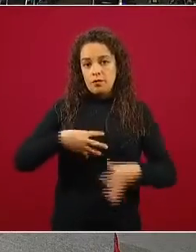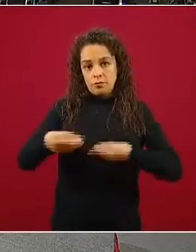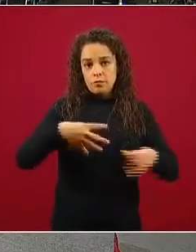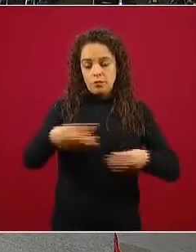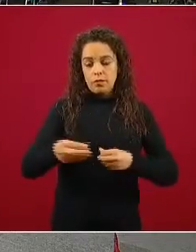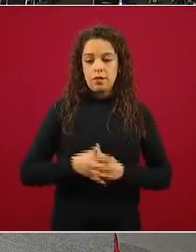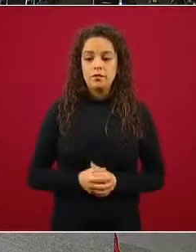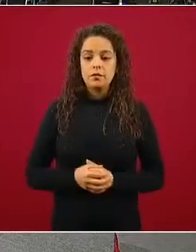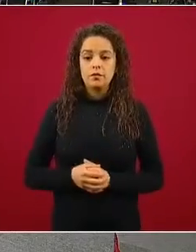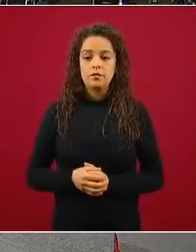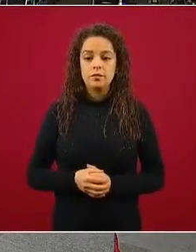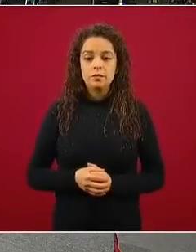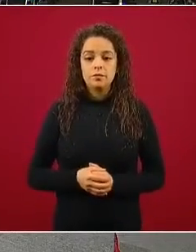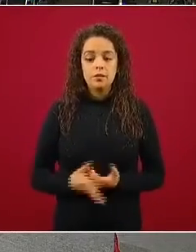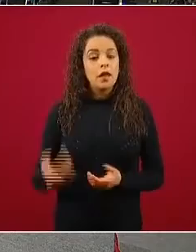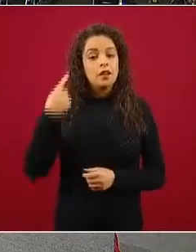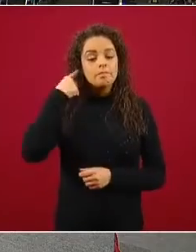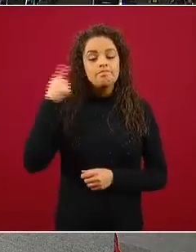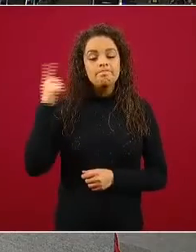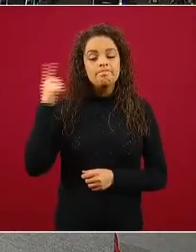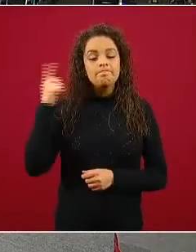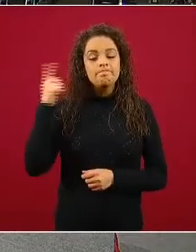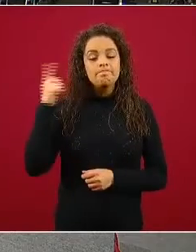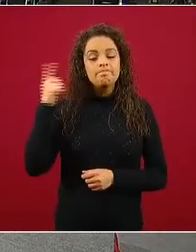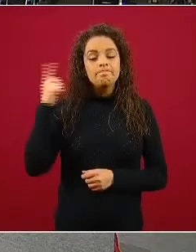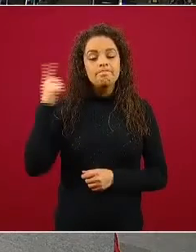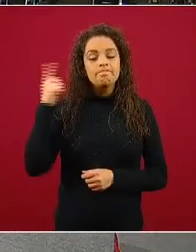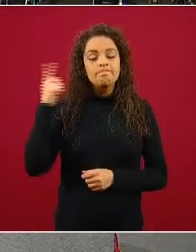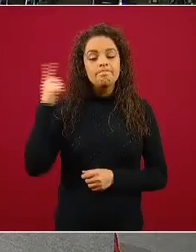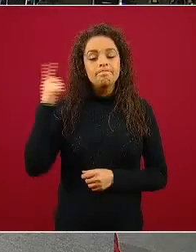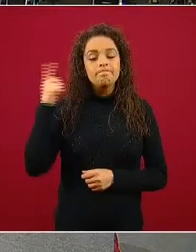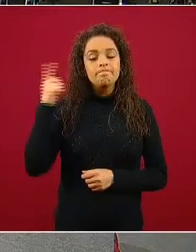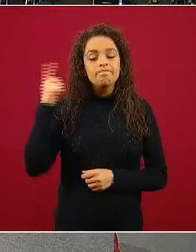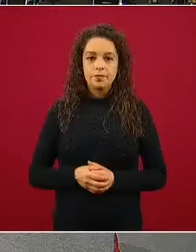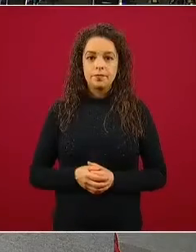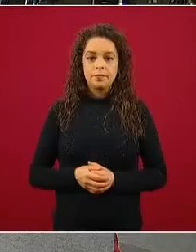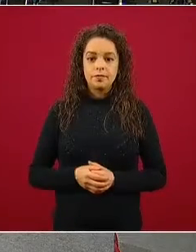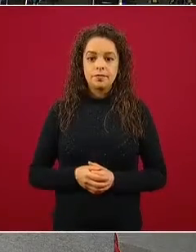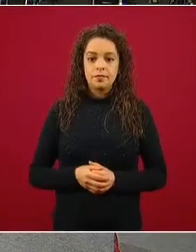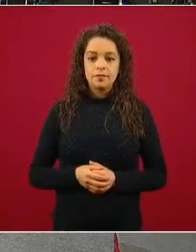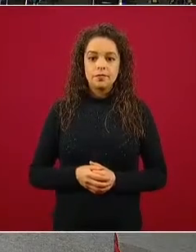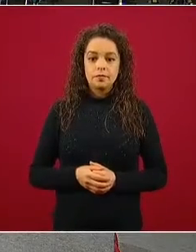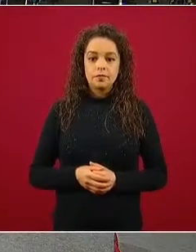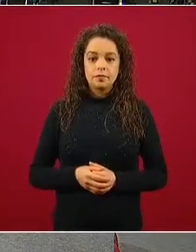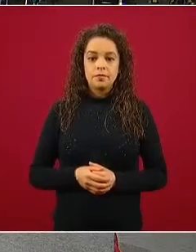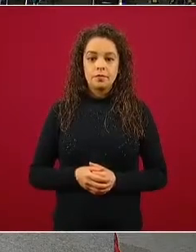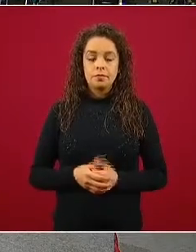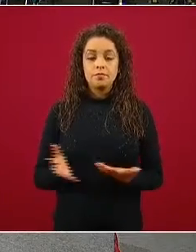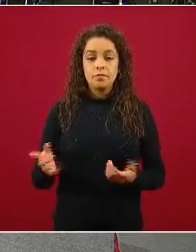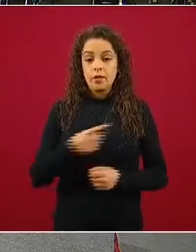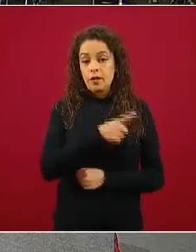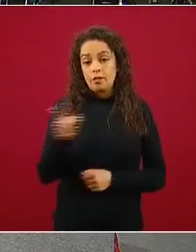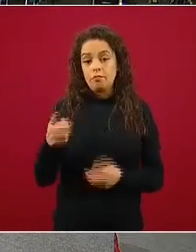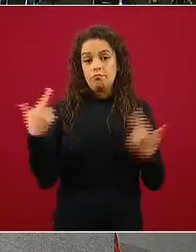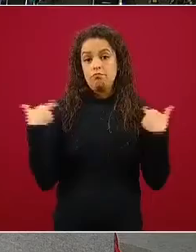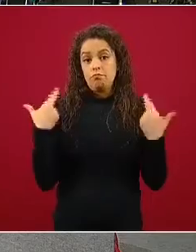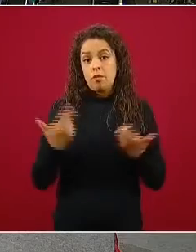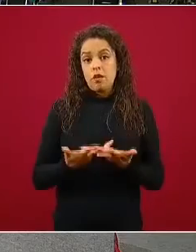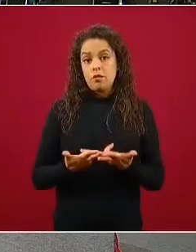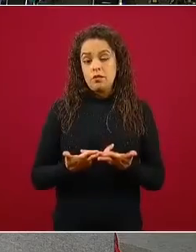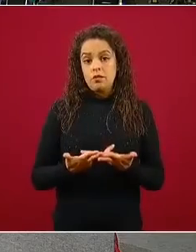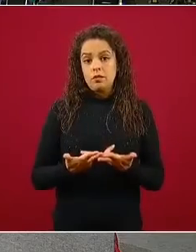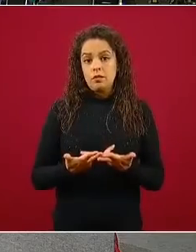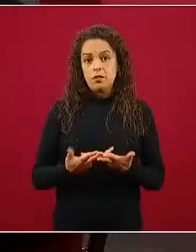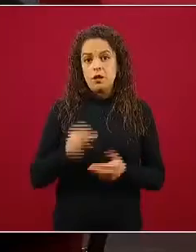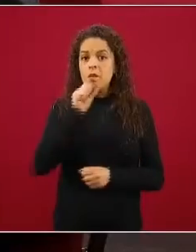Los jóvenes, los niños en casa, ¿seguirían con sus actividades? ¿Cómo sería? Pues los maestros, igual que hicimos